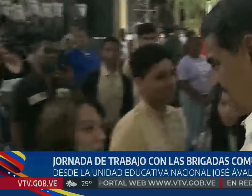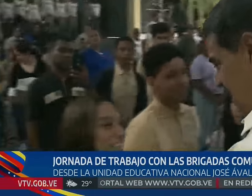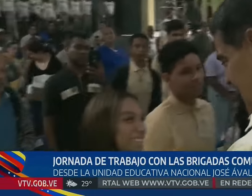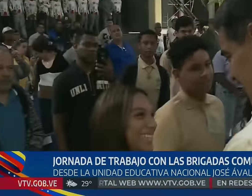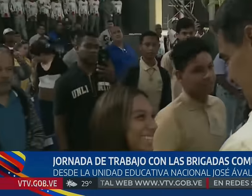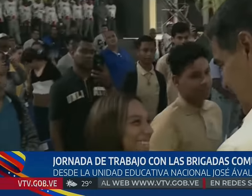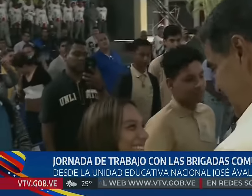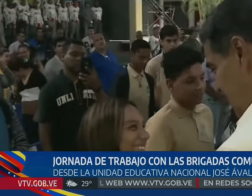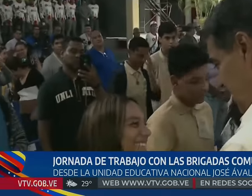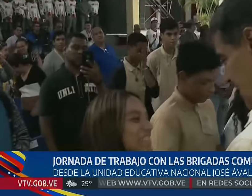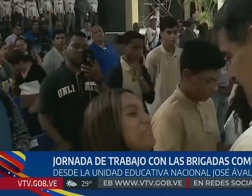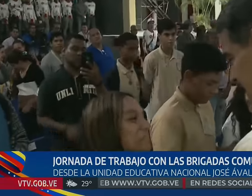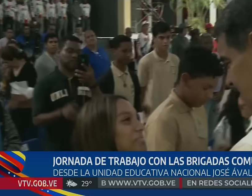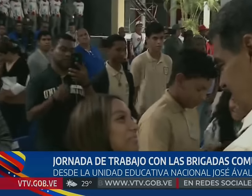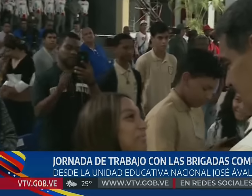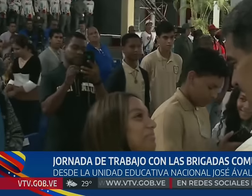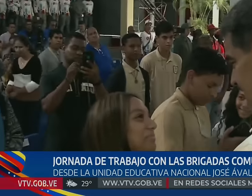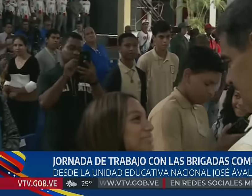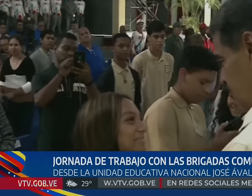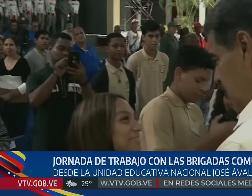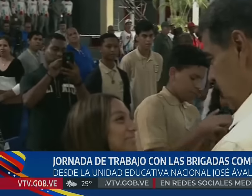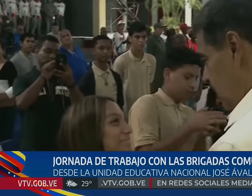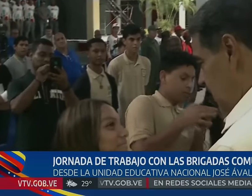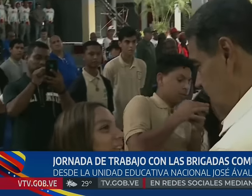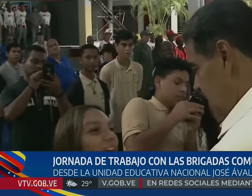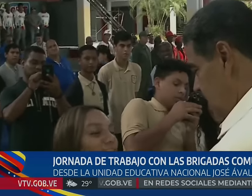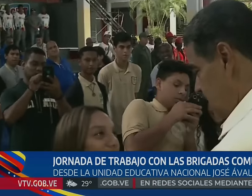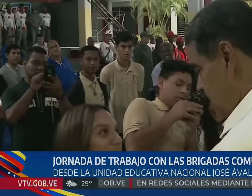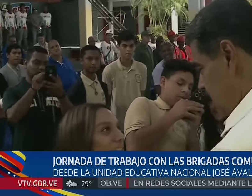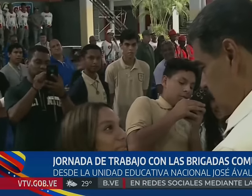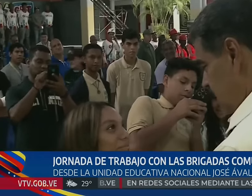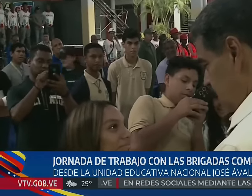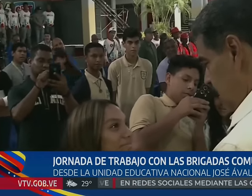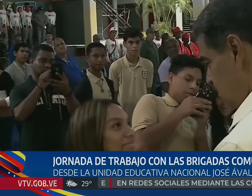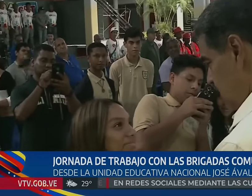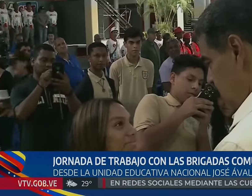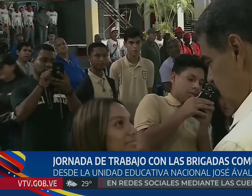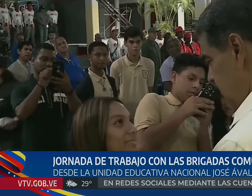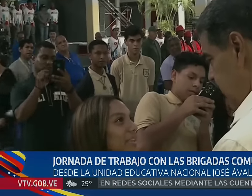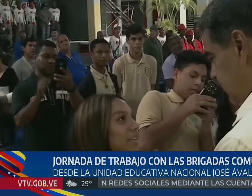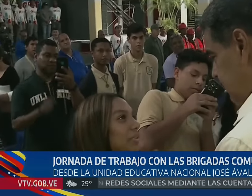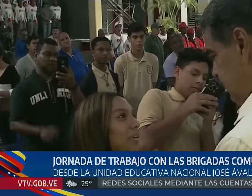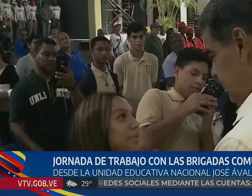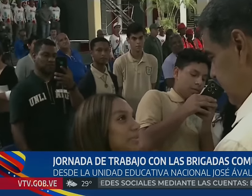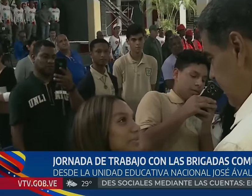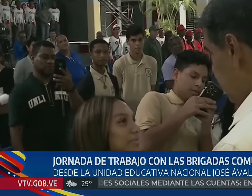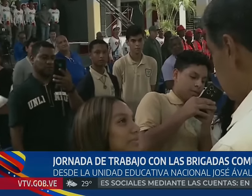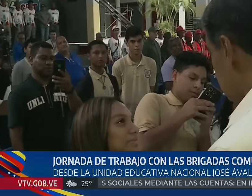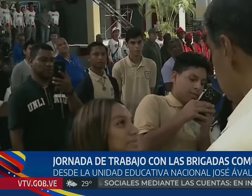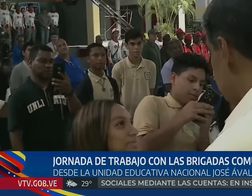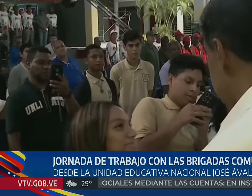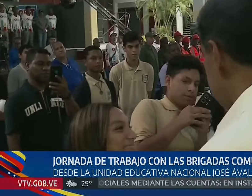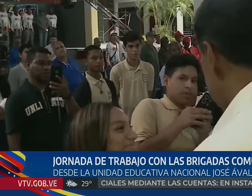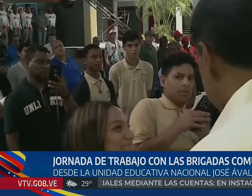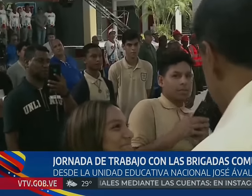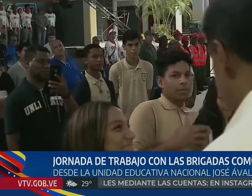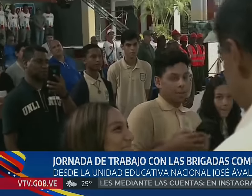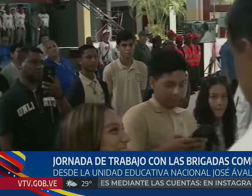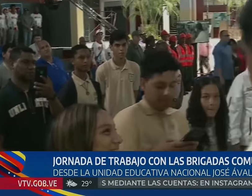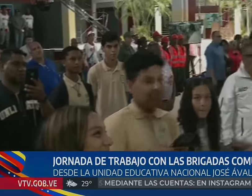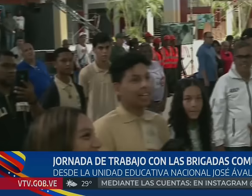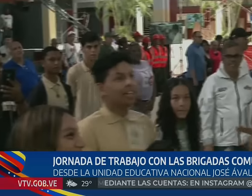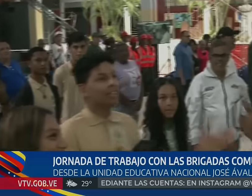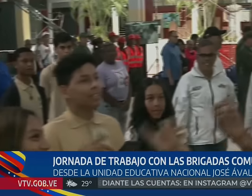Venezuela Nicolás Maduro quien los está conociendo a detalle está eh preguntándoles en este momento a